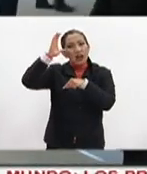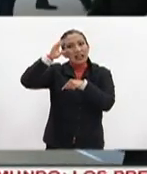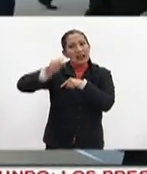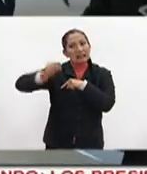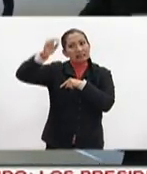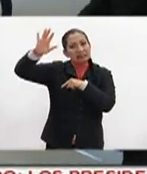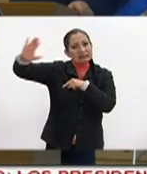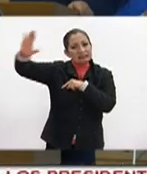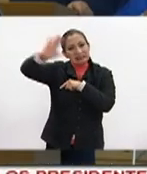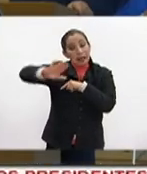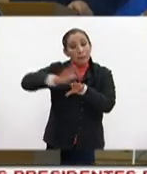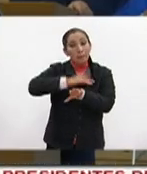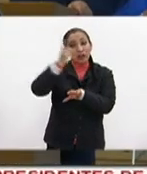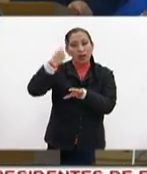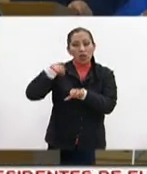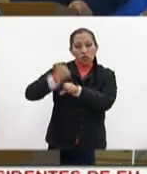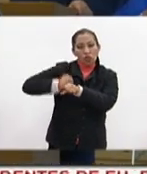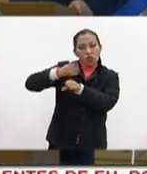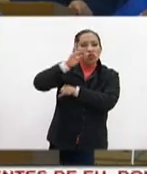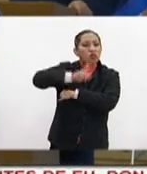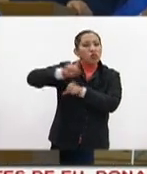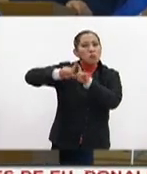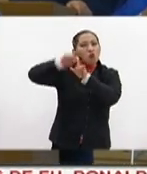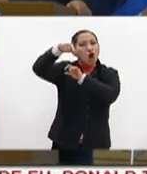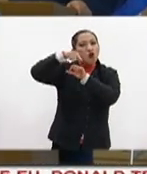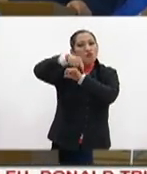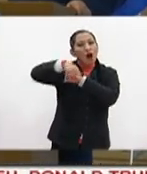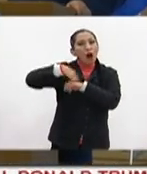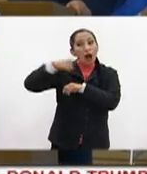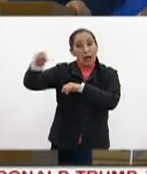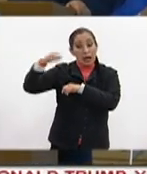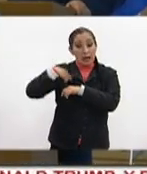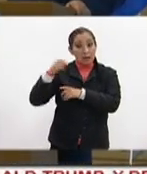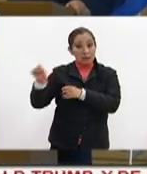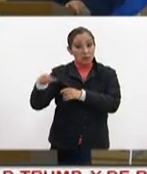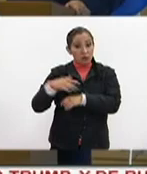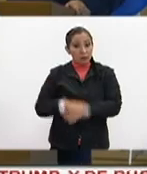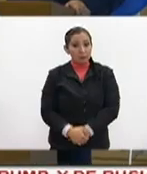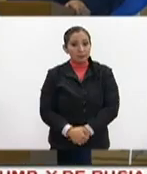coreana, sobre todo por los ensayos balísticos y nuclearización de Pyongyang.